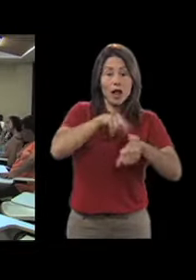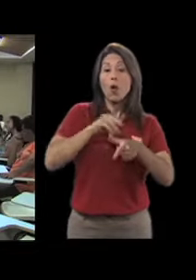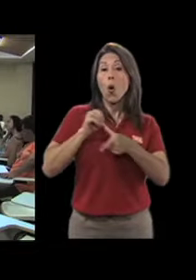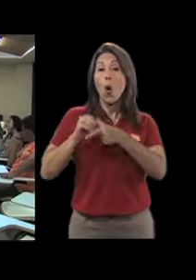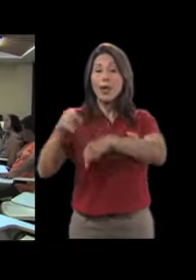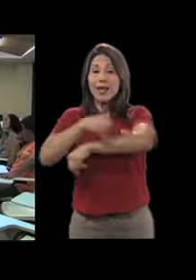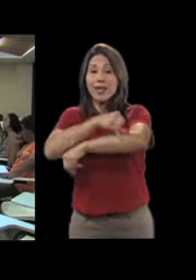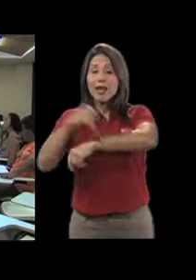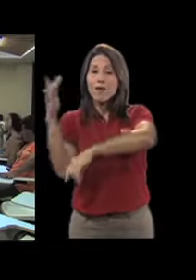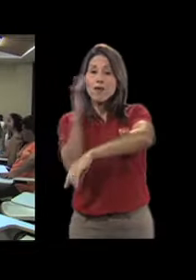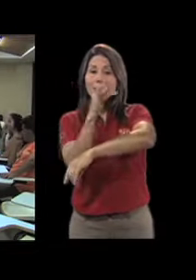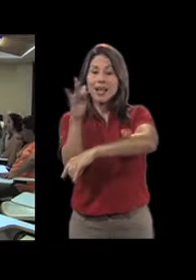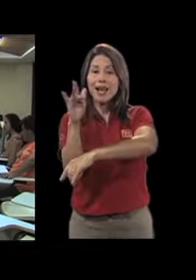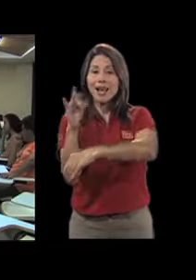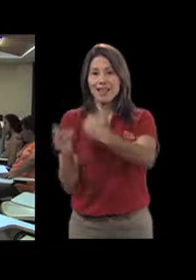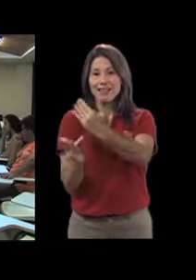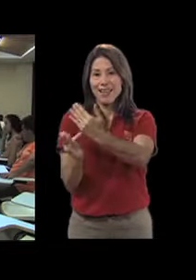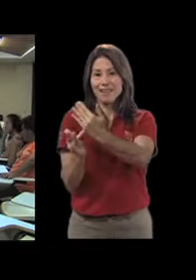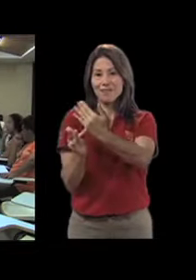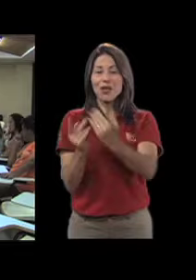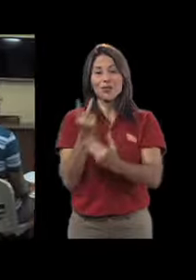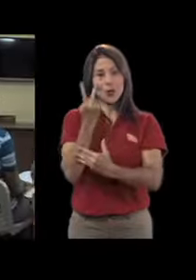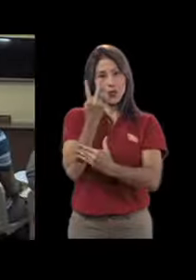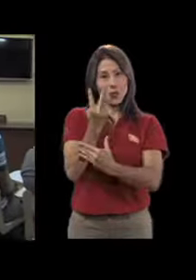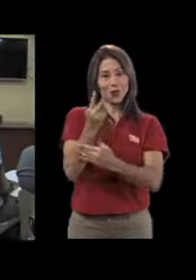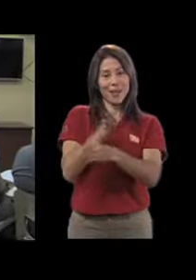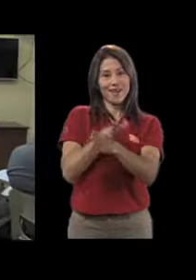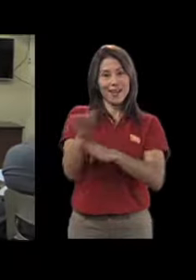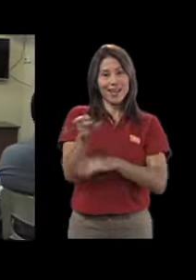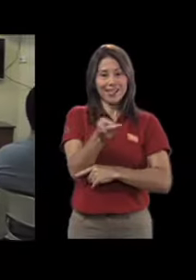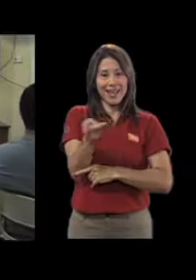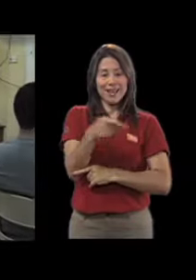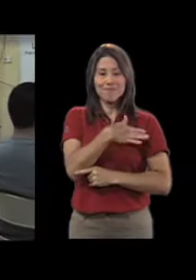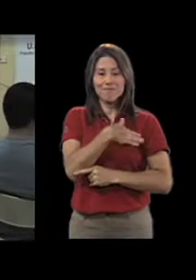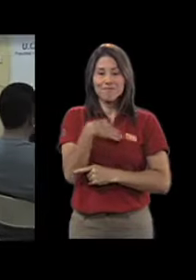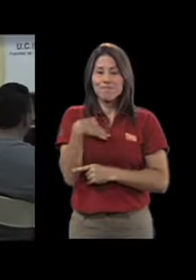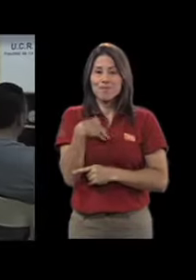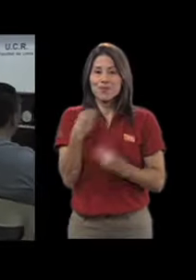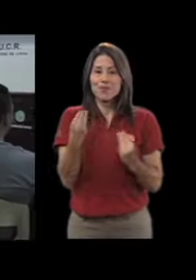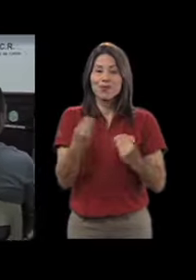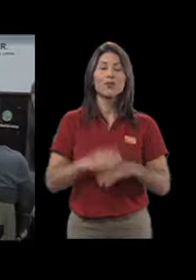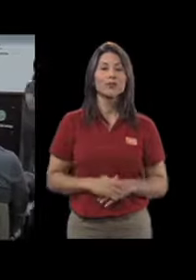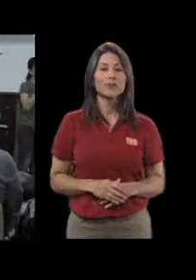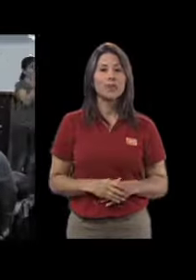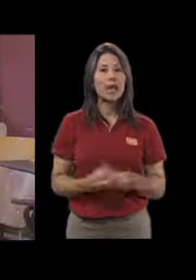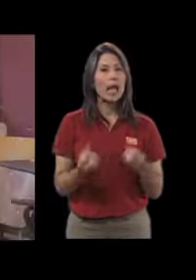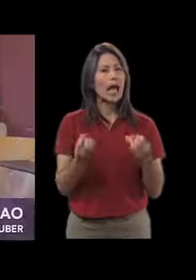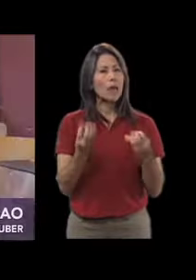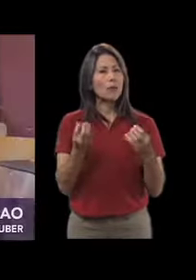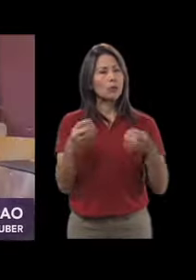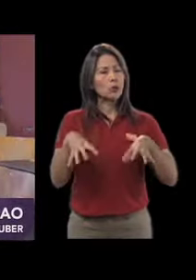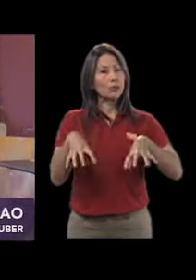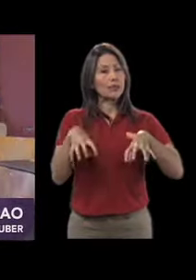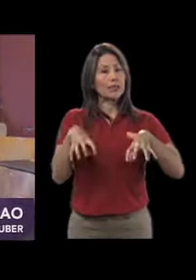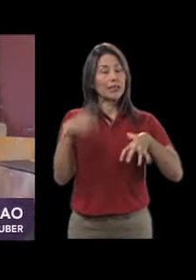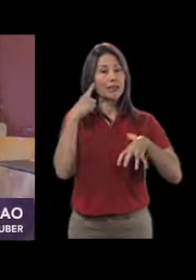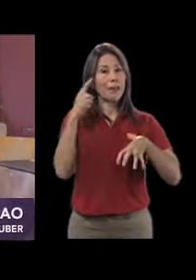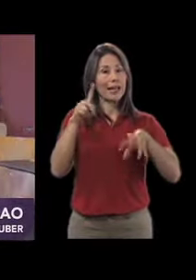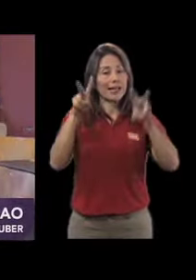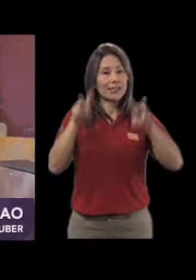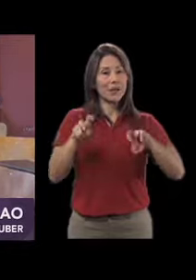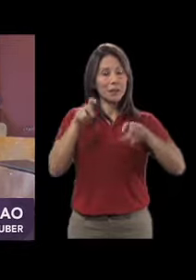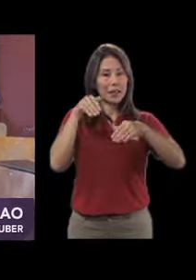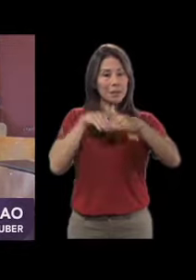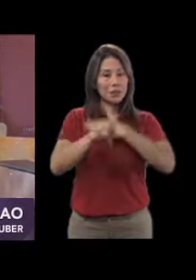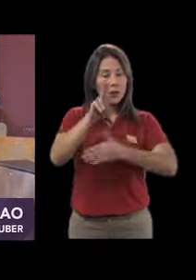Universidad Nacional o Ingeniería Forestal en el TEC son dos de las carreras que más llaman su atención. Hay como mucho estrés para este examen,